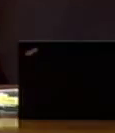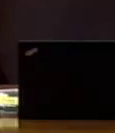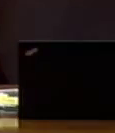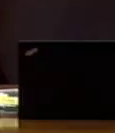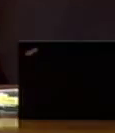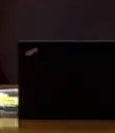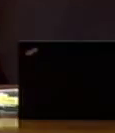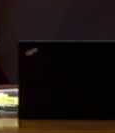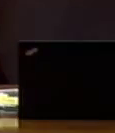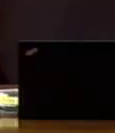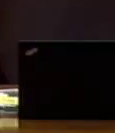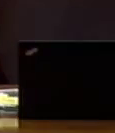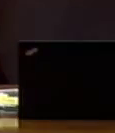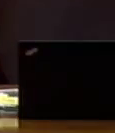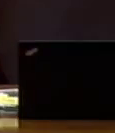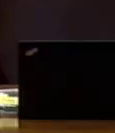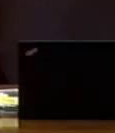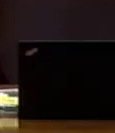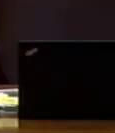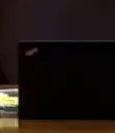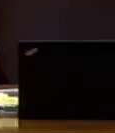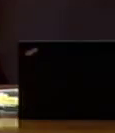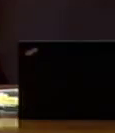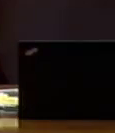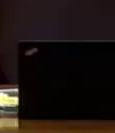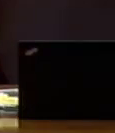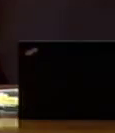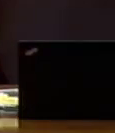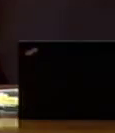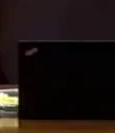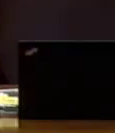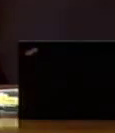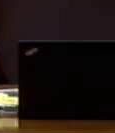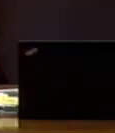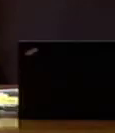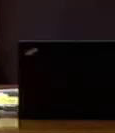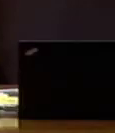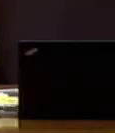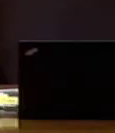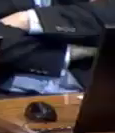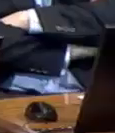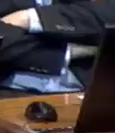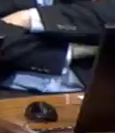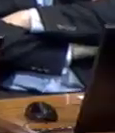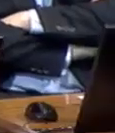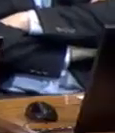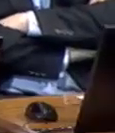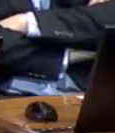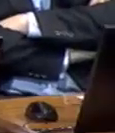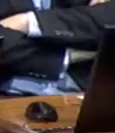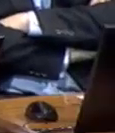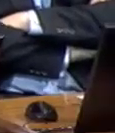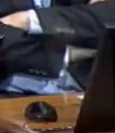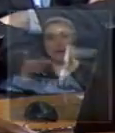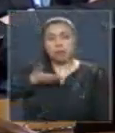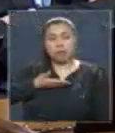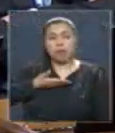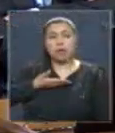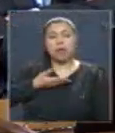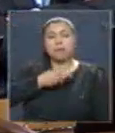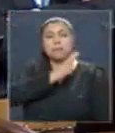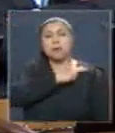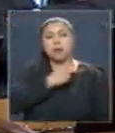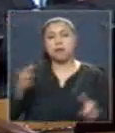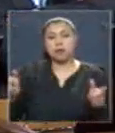gracias, presidenta. Agradezco estos breves minutos que me ha entregado mi jefe de